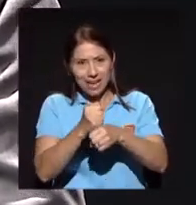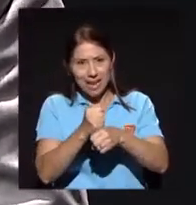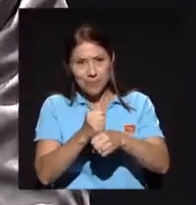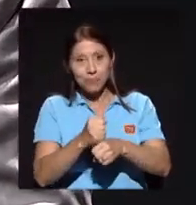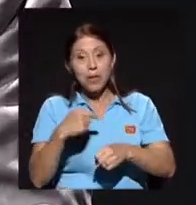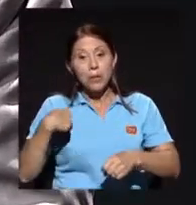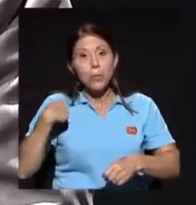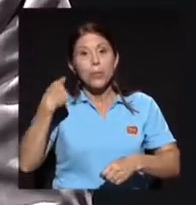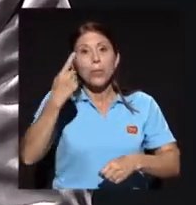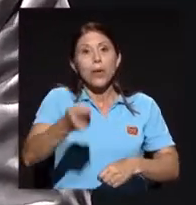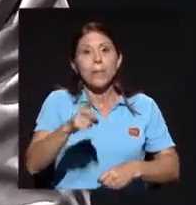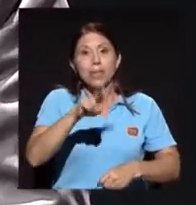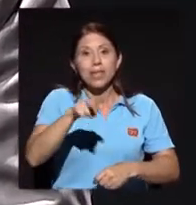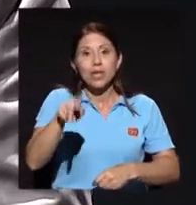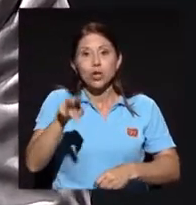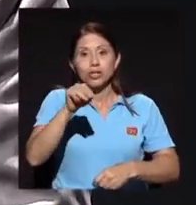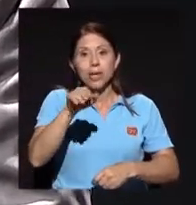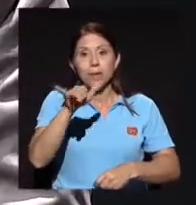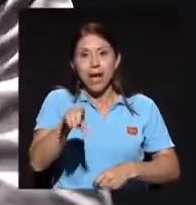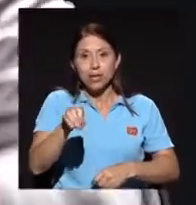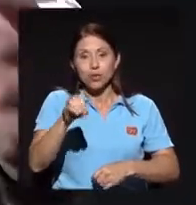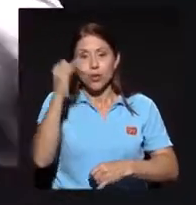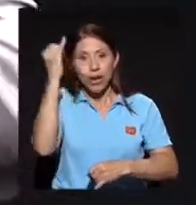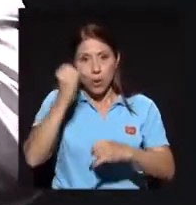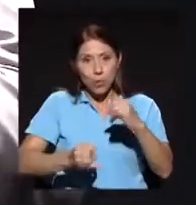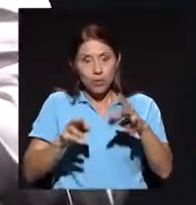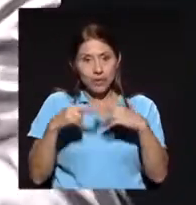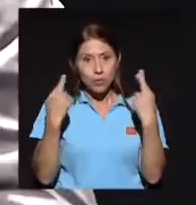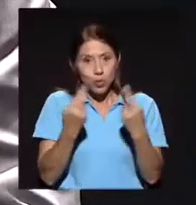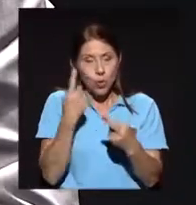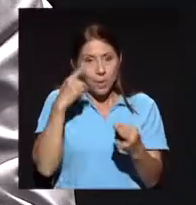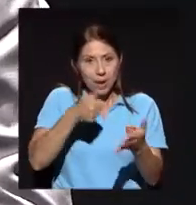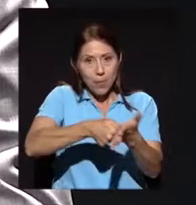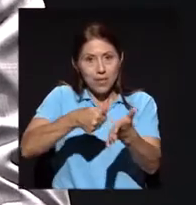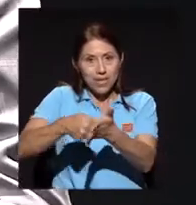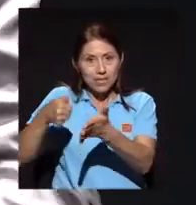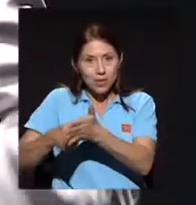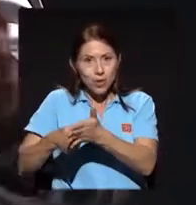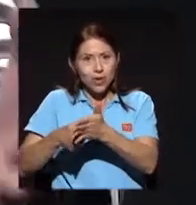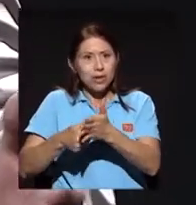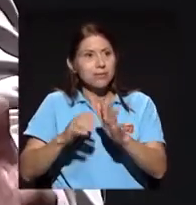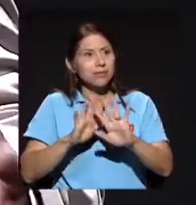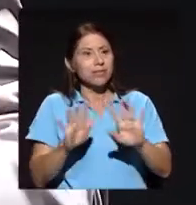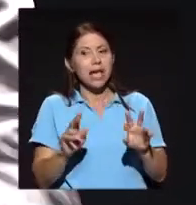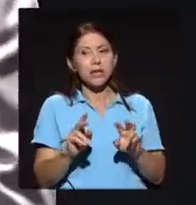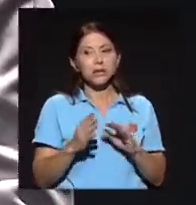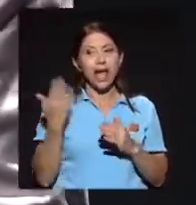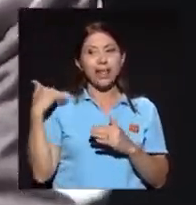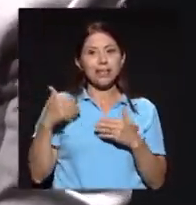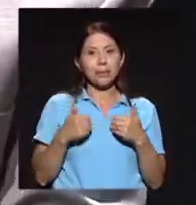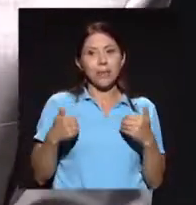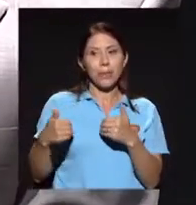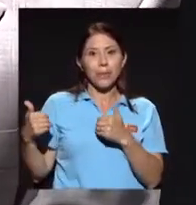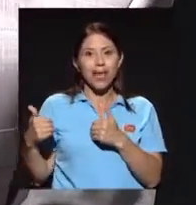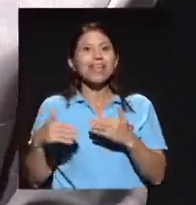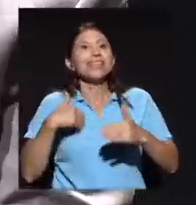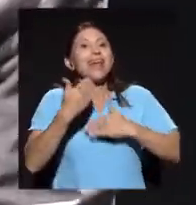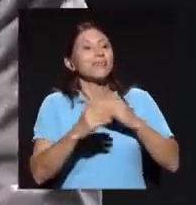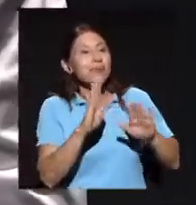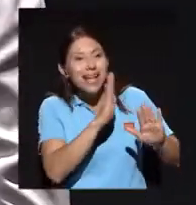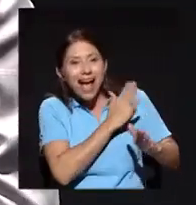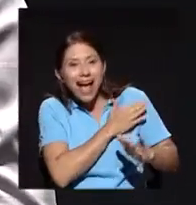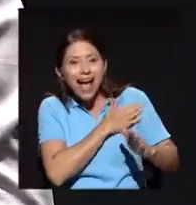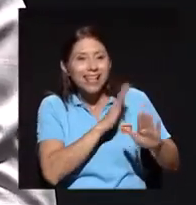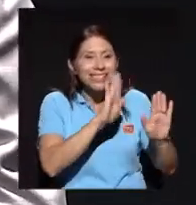mayo que tuvimos la última reunión de votación se despidieron con abrazos se tomaron fotos juntos se